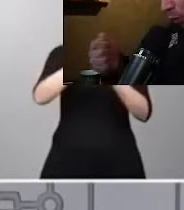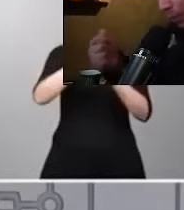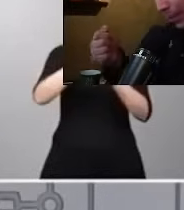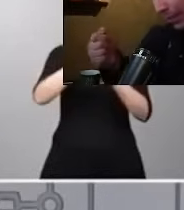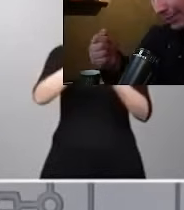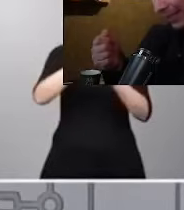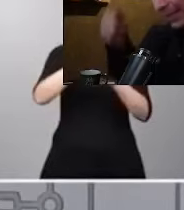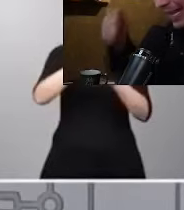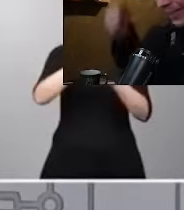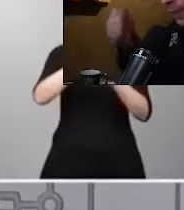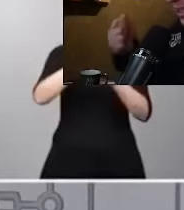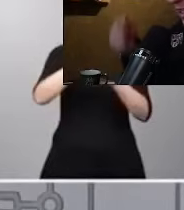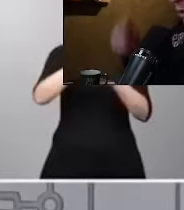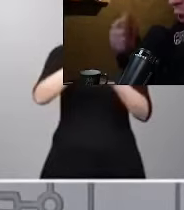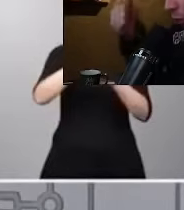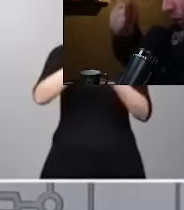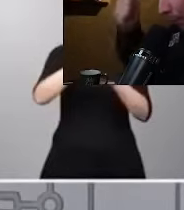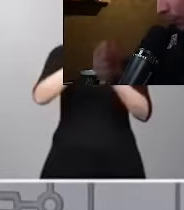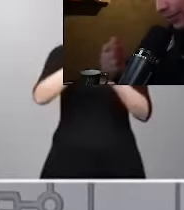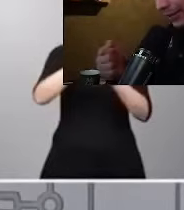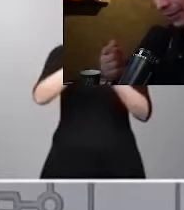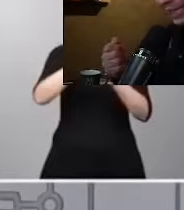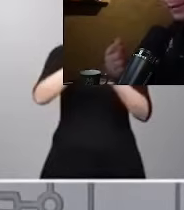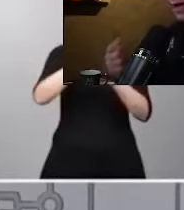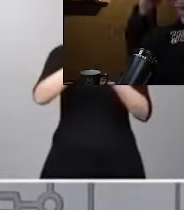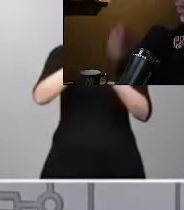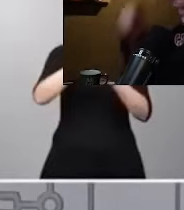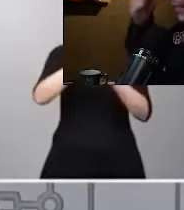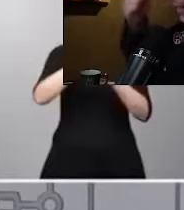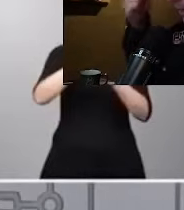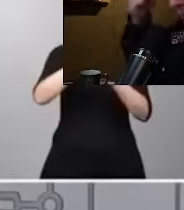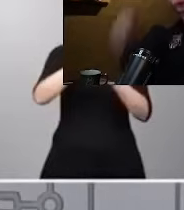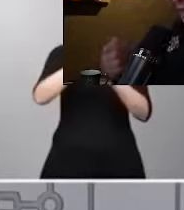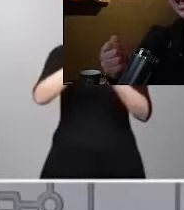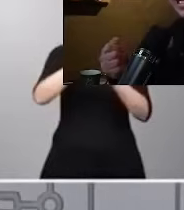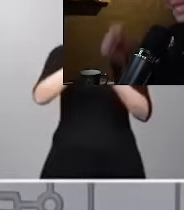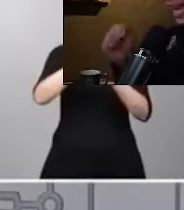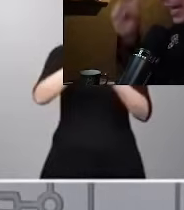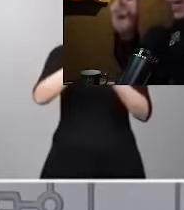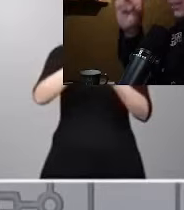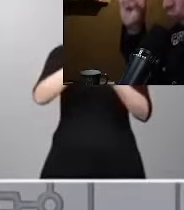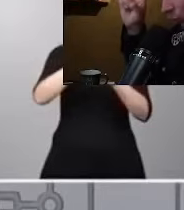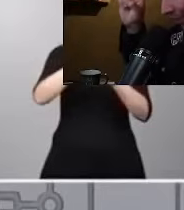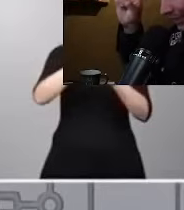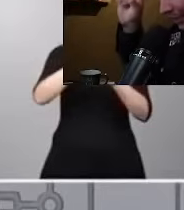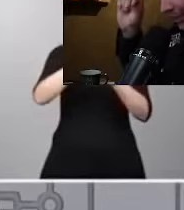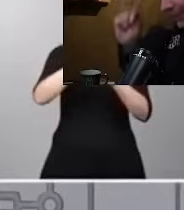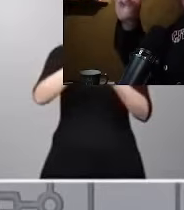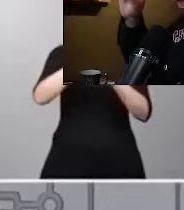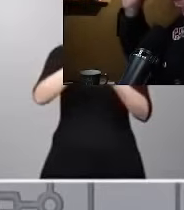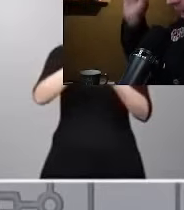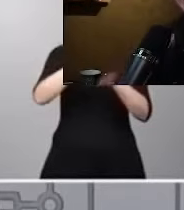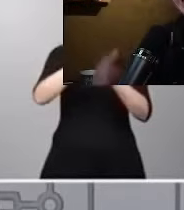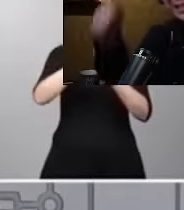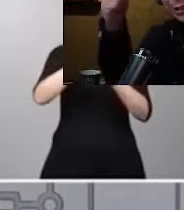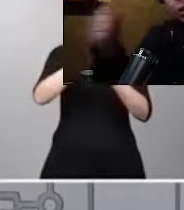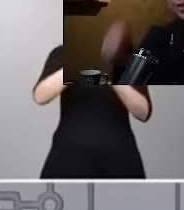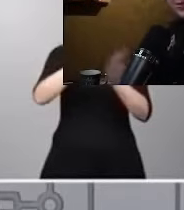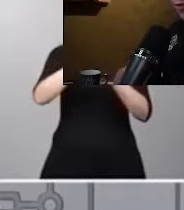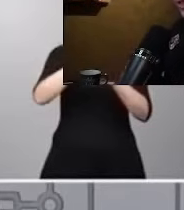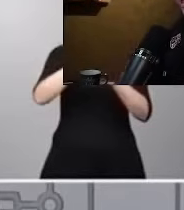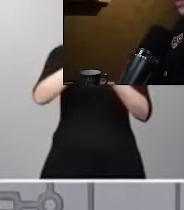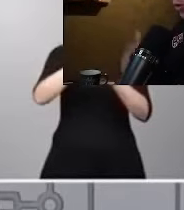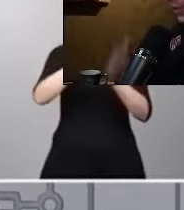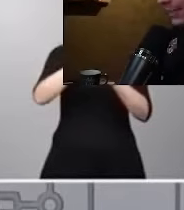excusas públicas de este ministro Óscar Puente, que llamaba presidente de Milei, ingería sustancias raras, las